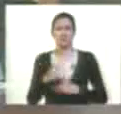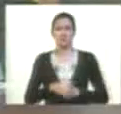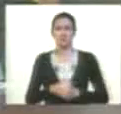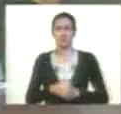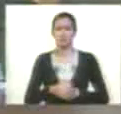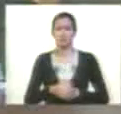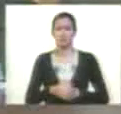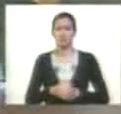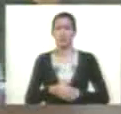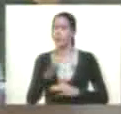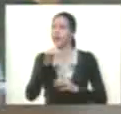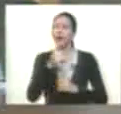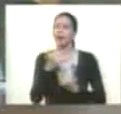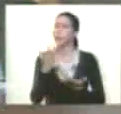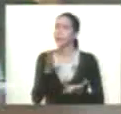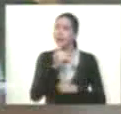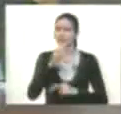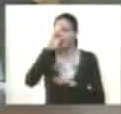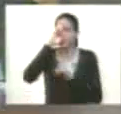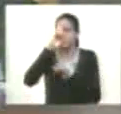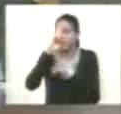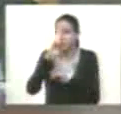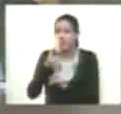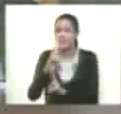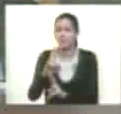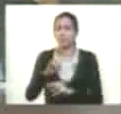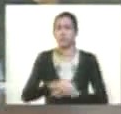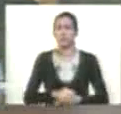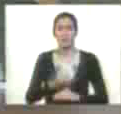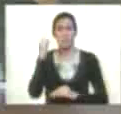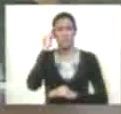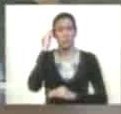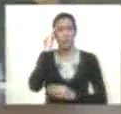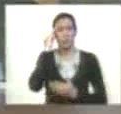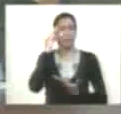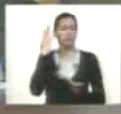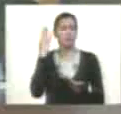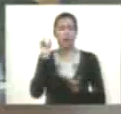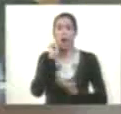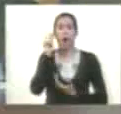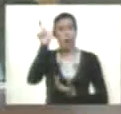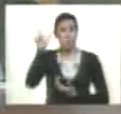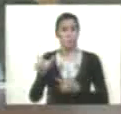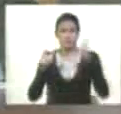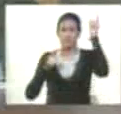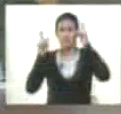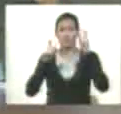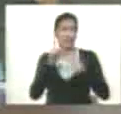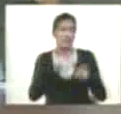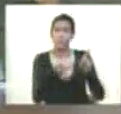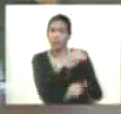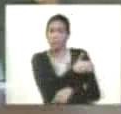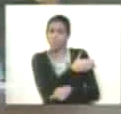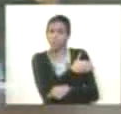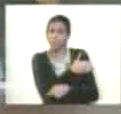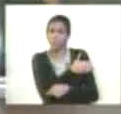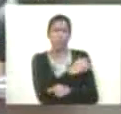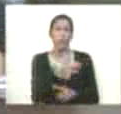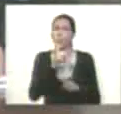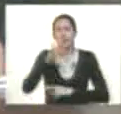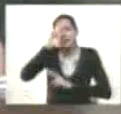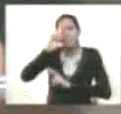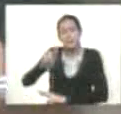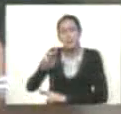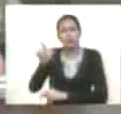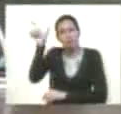de millones de venezolanos. No respeta la memoria noble de un hombre que murió cuando partió. Era presidente en